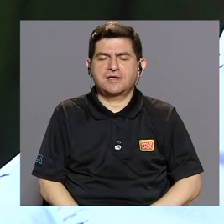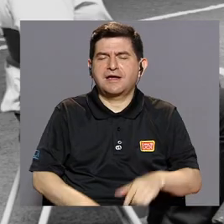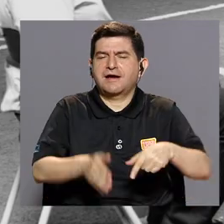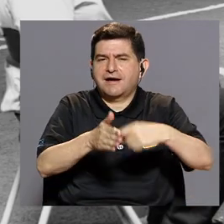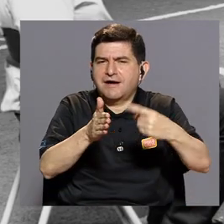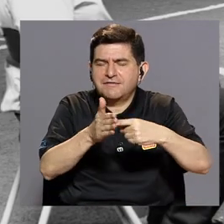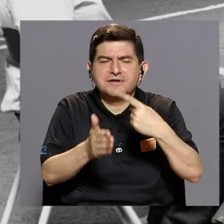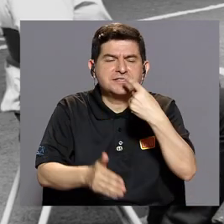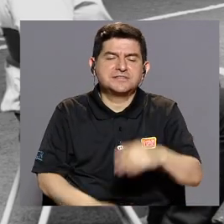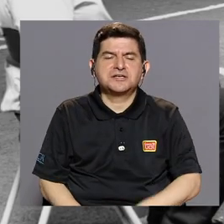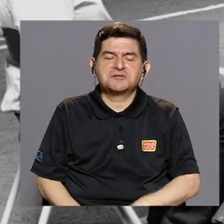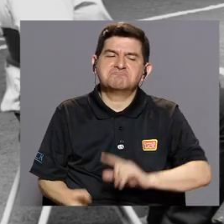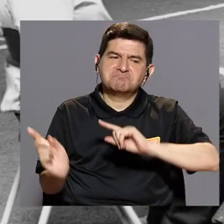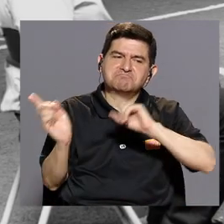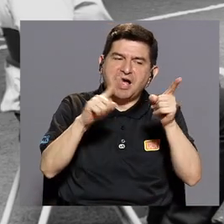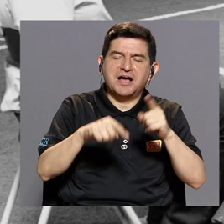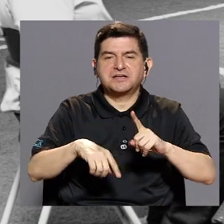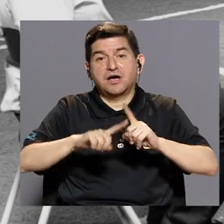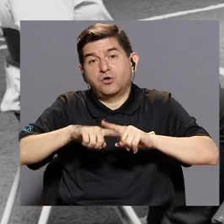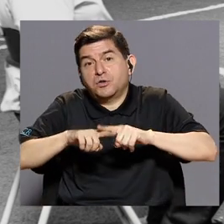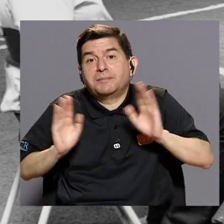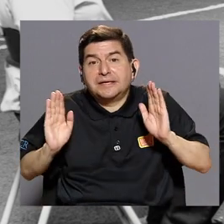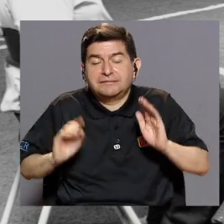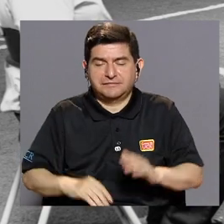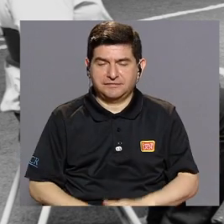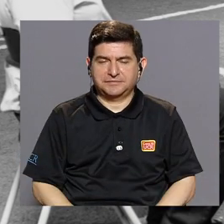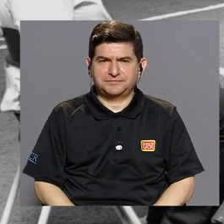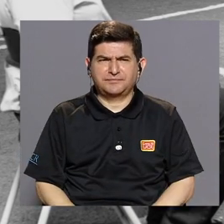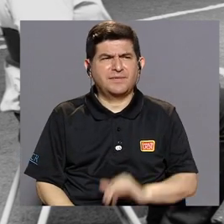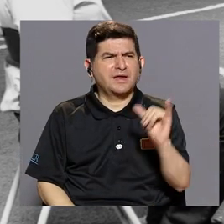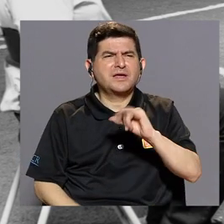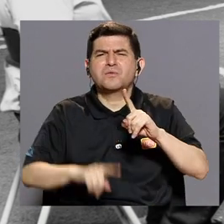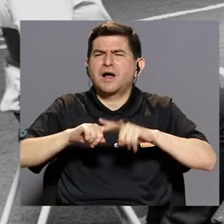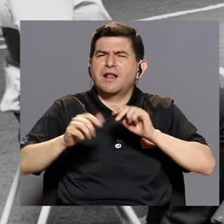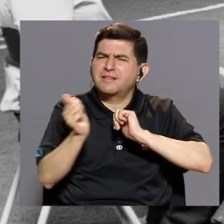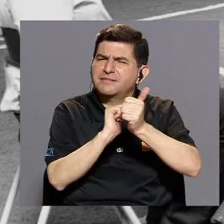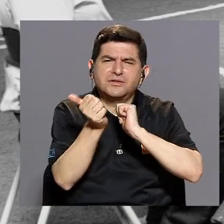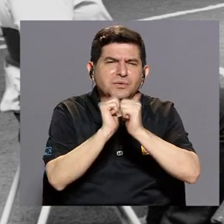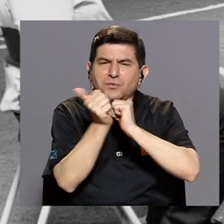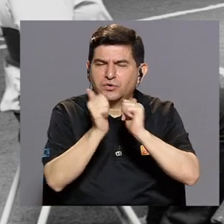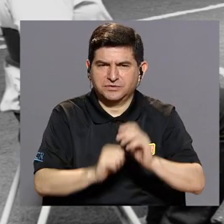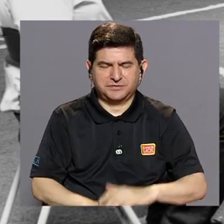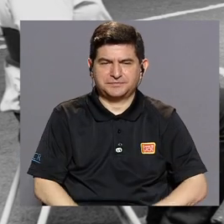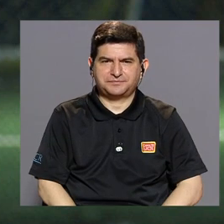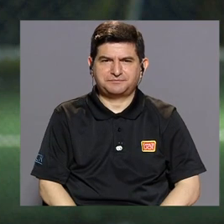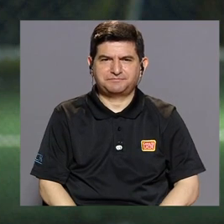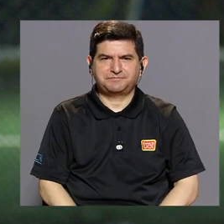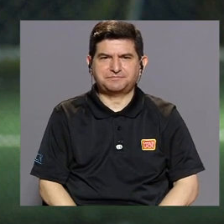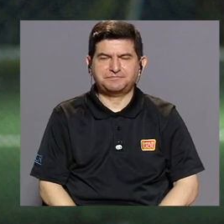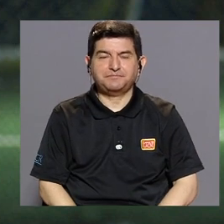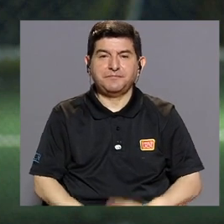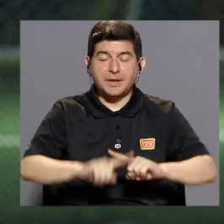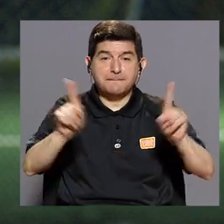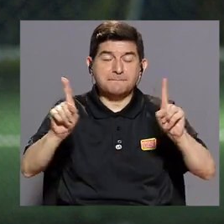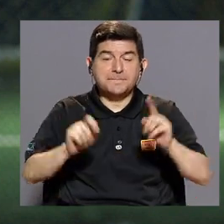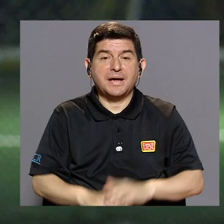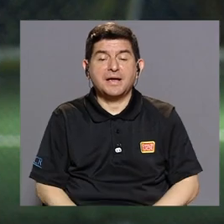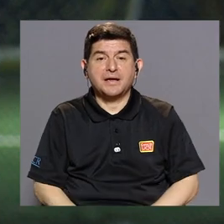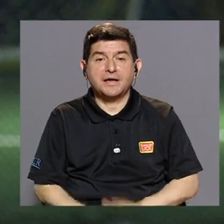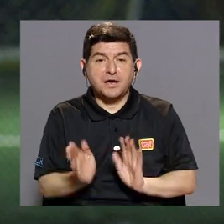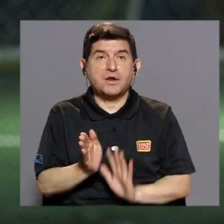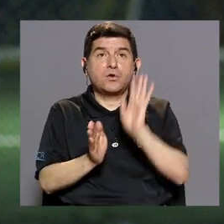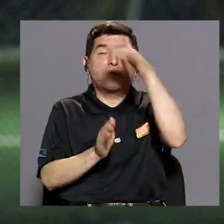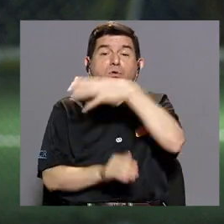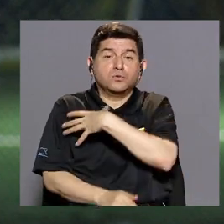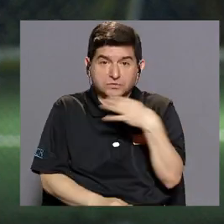algunos momentos decía, bueno, vaya, o depende lo que fuéramos a hacer, o también depende del deporte, ¿verdad? Dependía del deporte, porque el baloncesto me